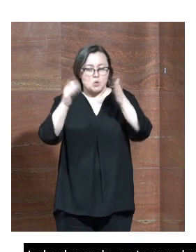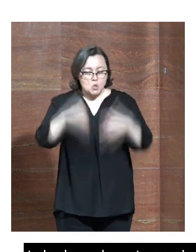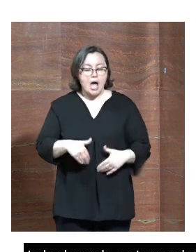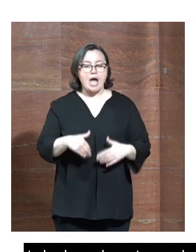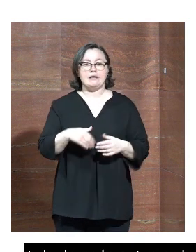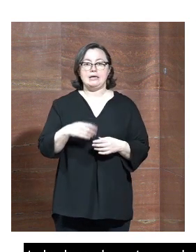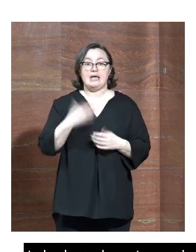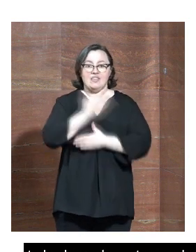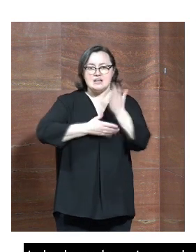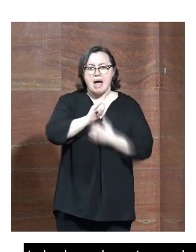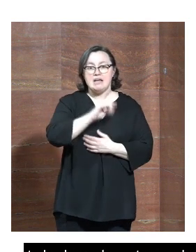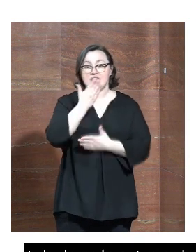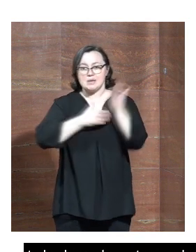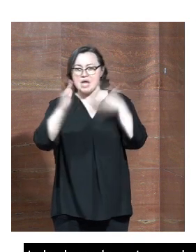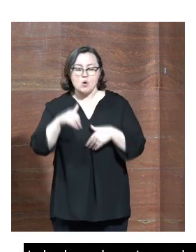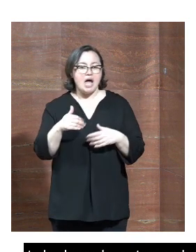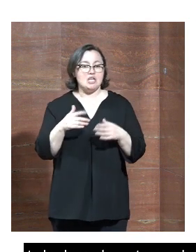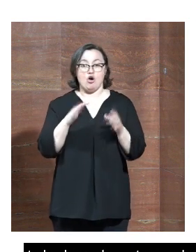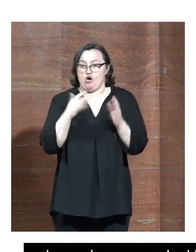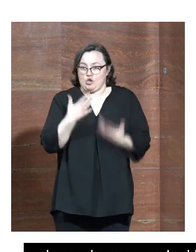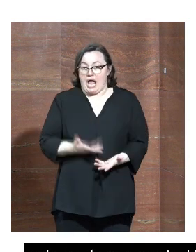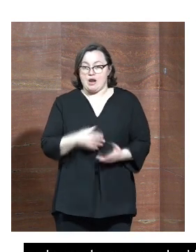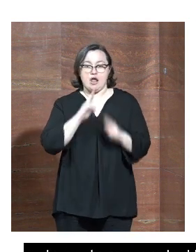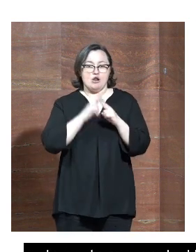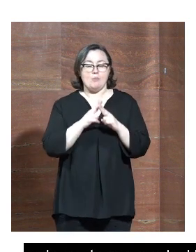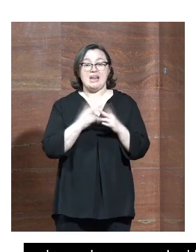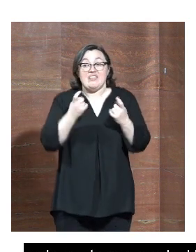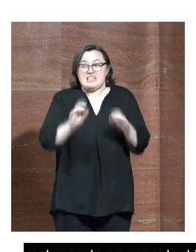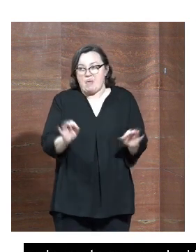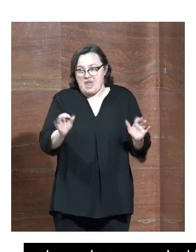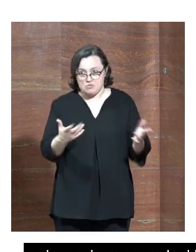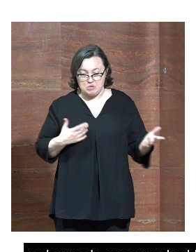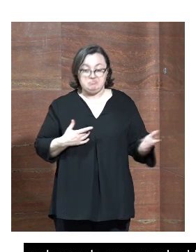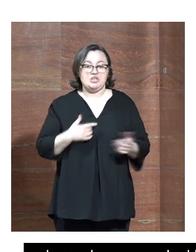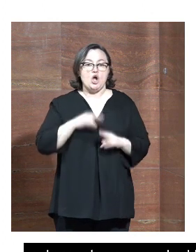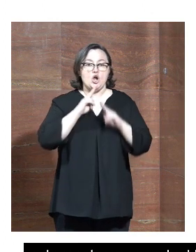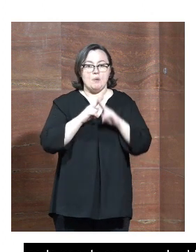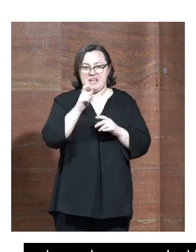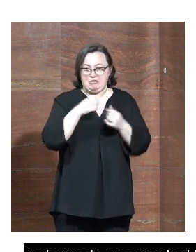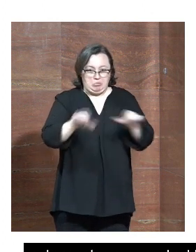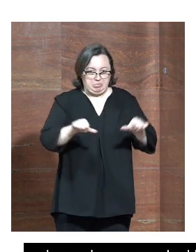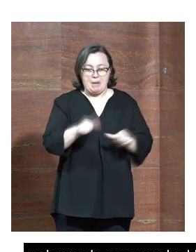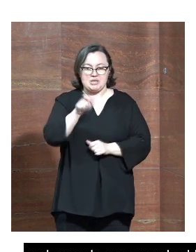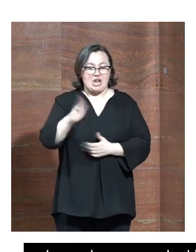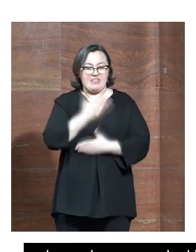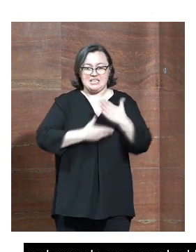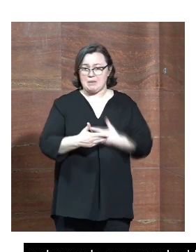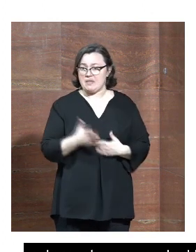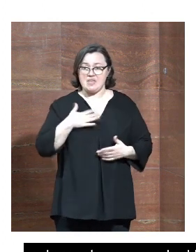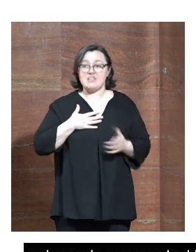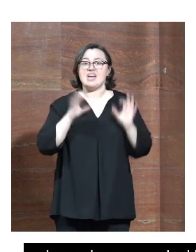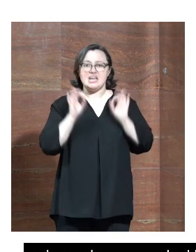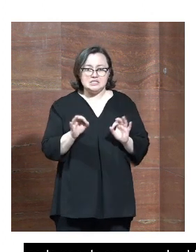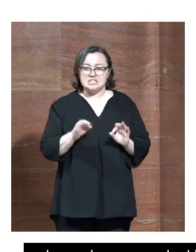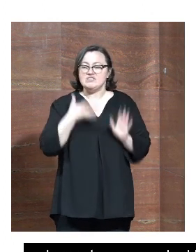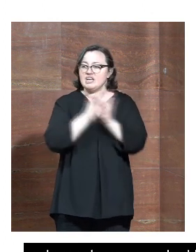cualificadas, personas con discapacidad, con necesidades, ahora llaman necesidades especiales. Yo siempre diré personas con discapacidad y no es nada